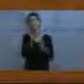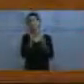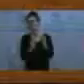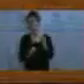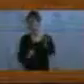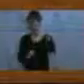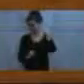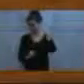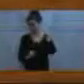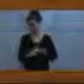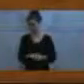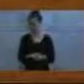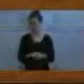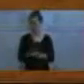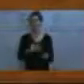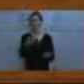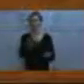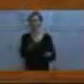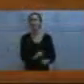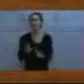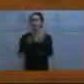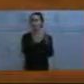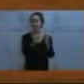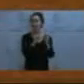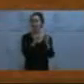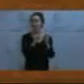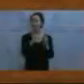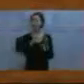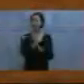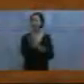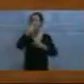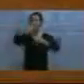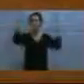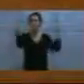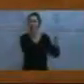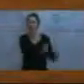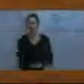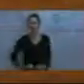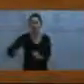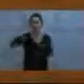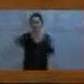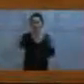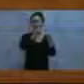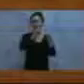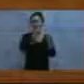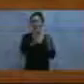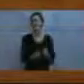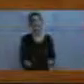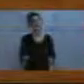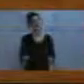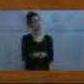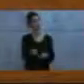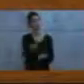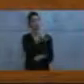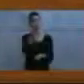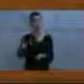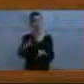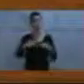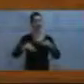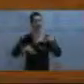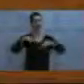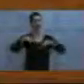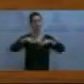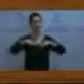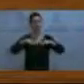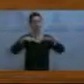entredicho. Porque, claro, se puede defender y se debe defender lo público, pero como marca de eficiencia y de equidad. Lo que